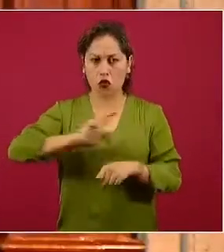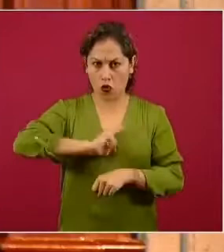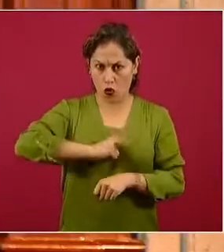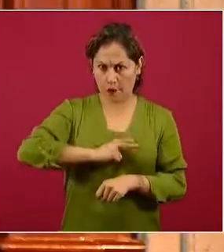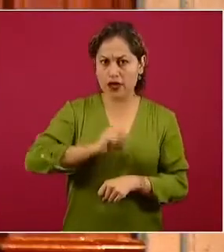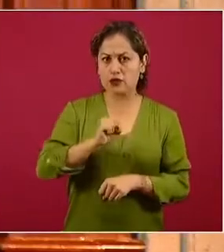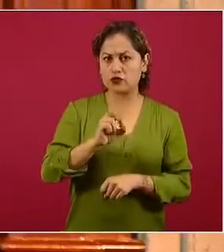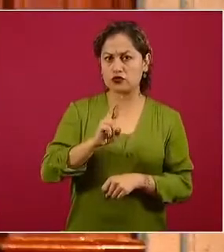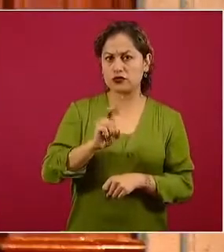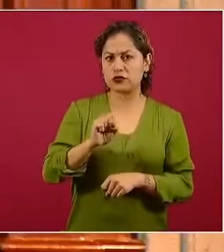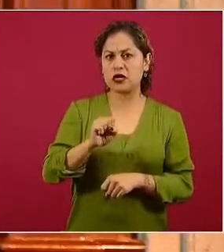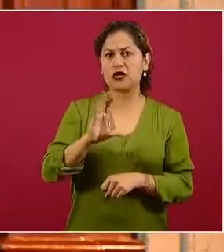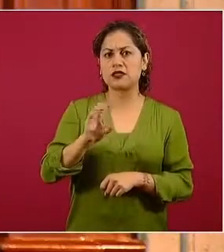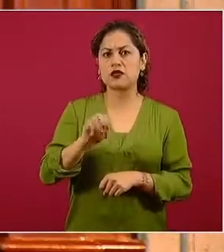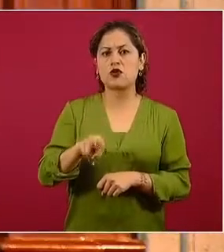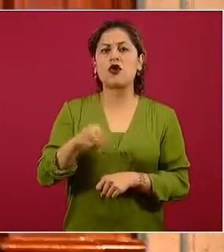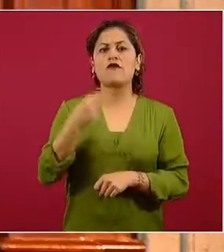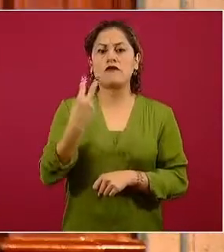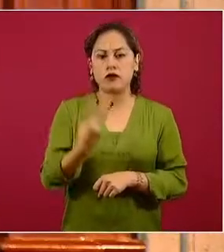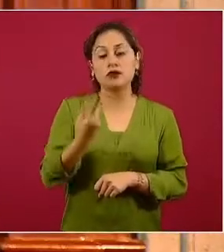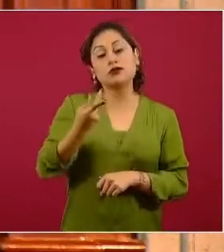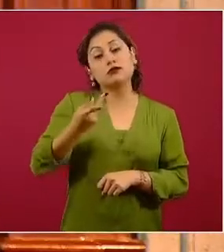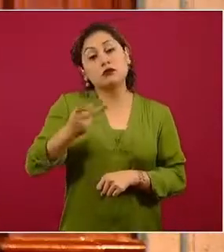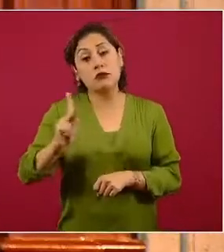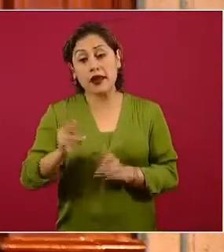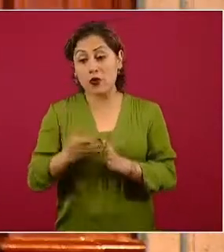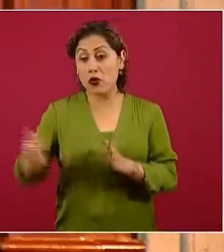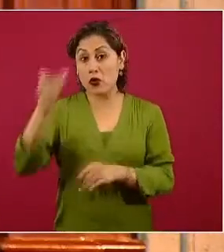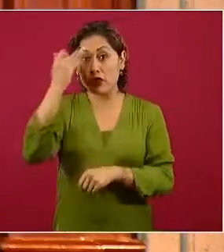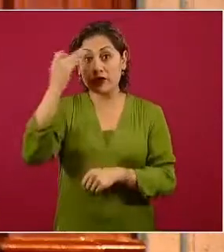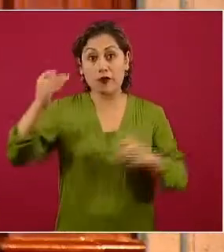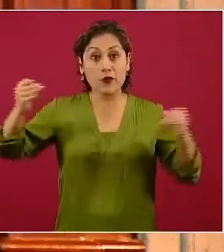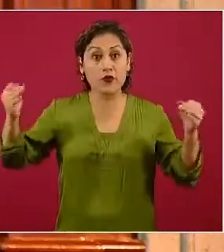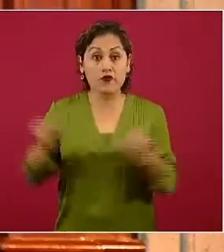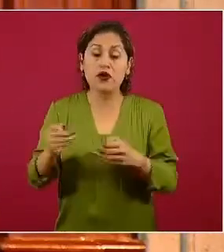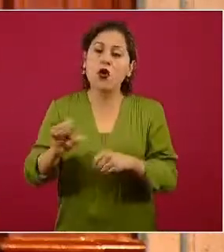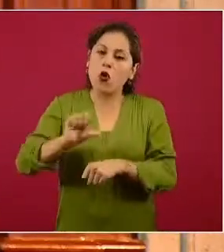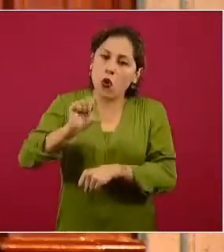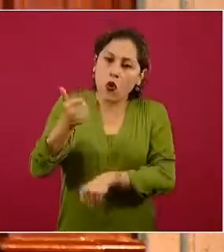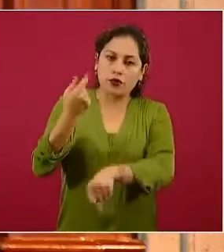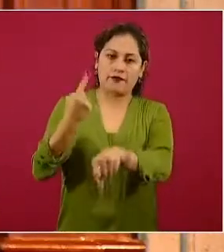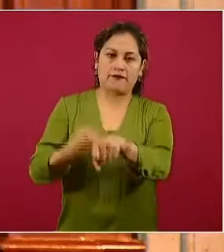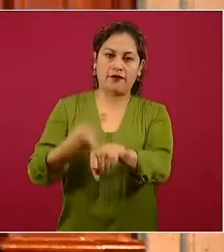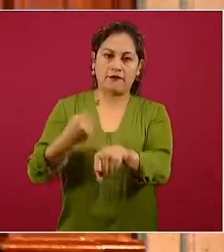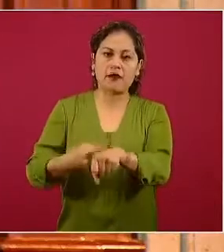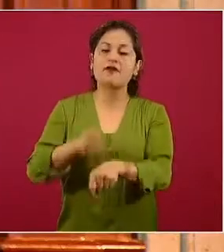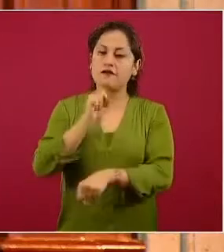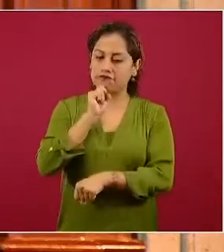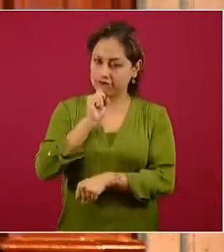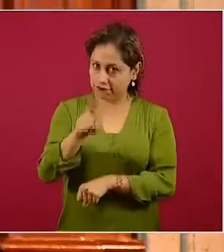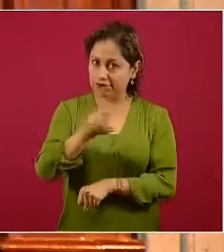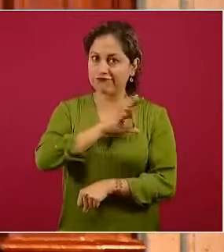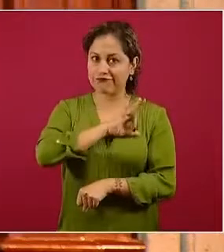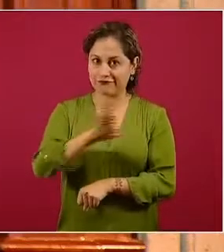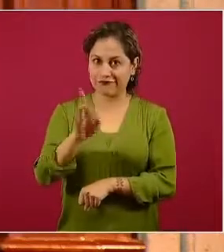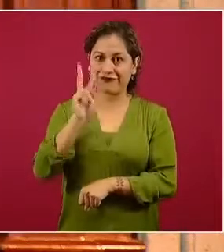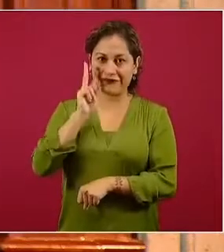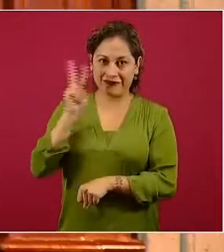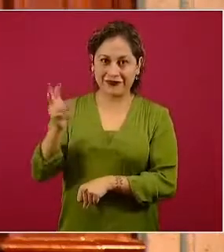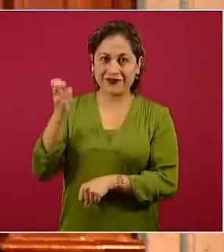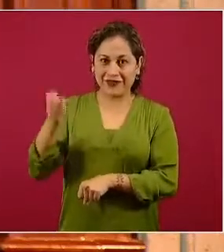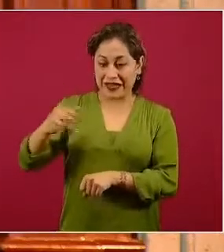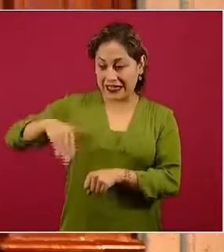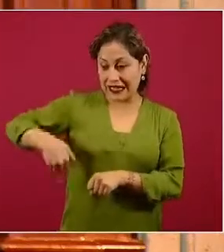SARS-CoV-2, tenemos incrementos importantes en las infecciones respiratorias agudas, y es precisamente lo que estamos viendo en las últimas